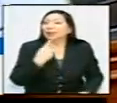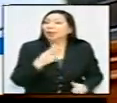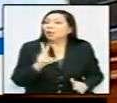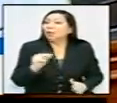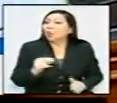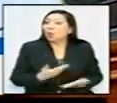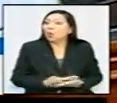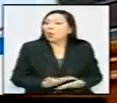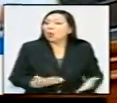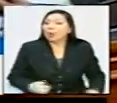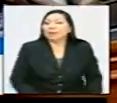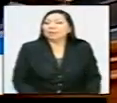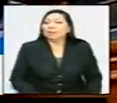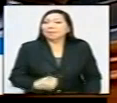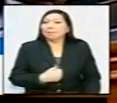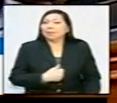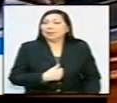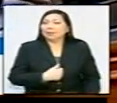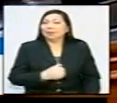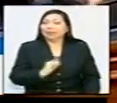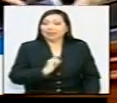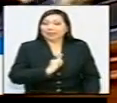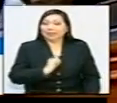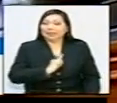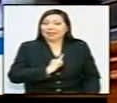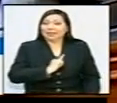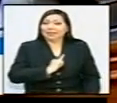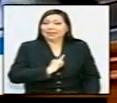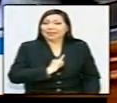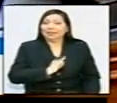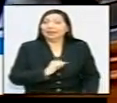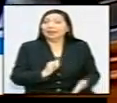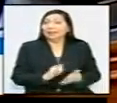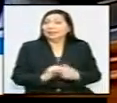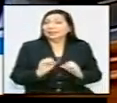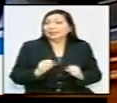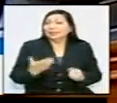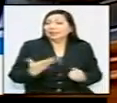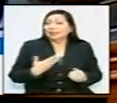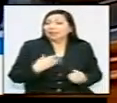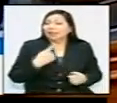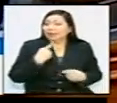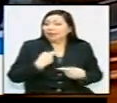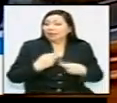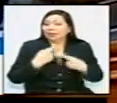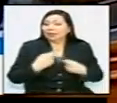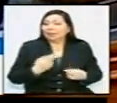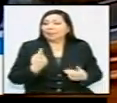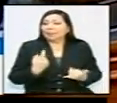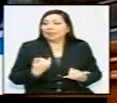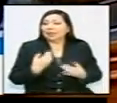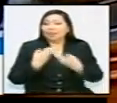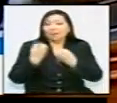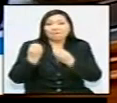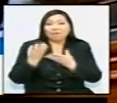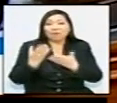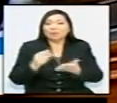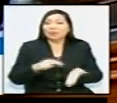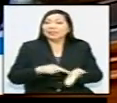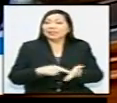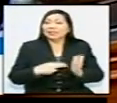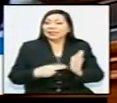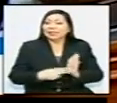no existencia de mi identidad entre los cargos imputados y los extremos resueltos por el informe